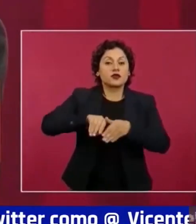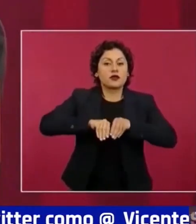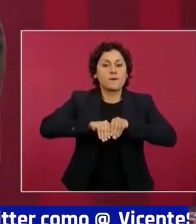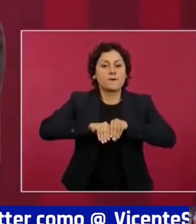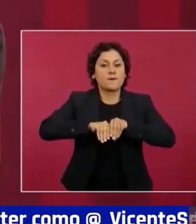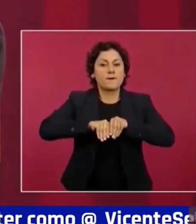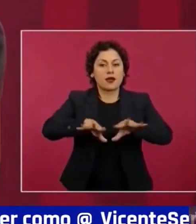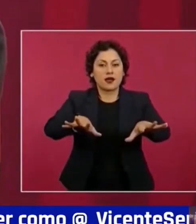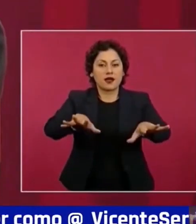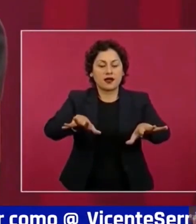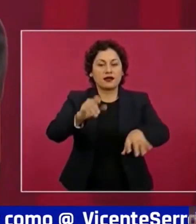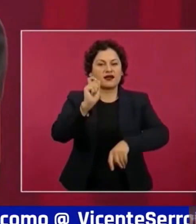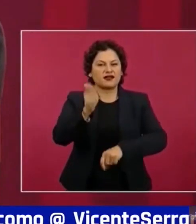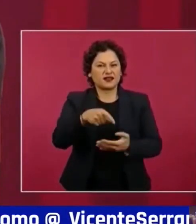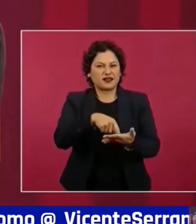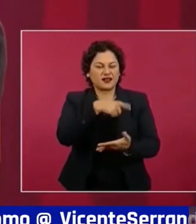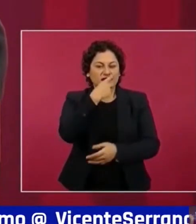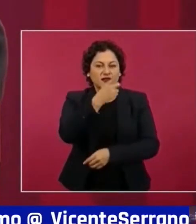donde